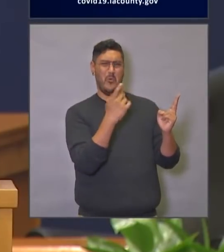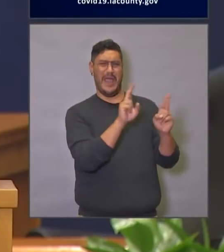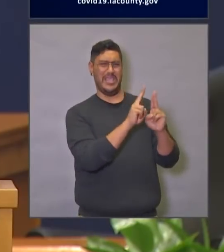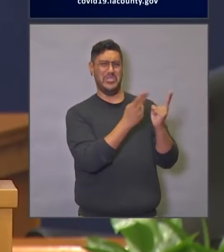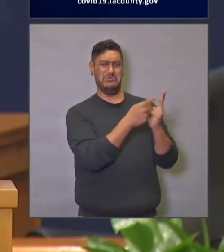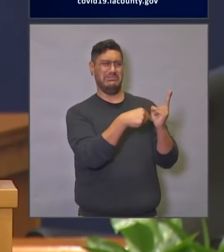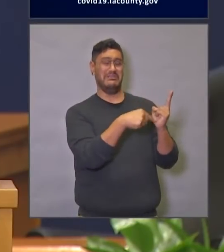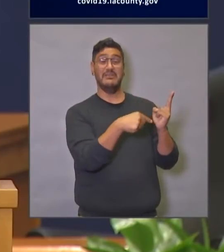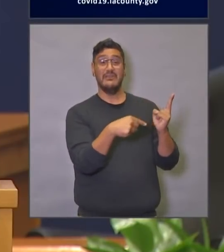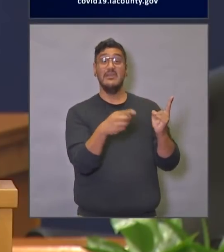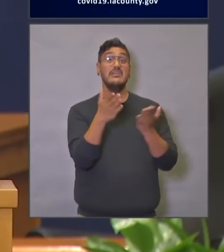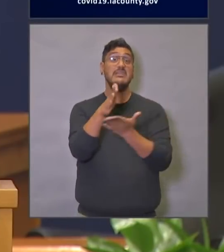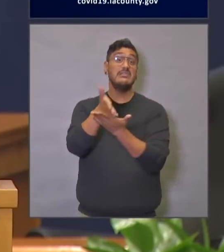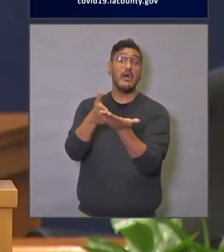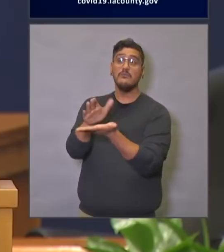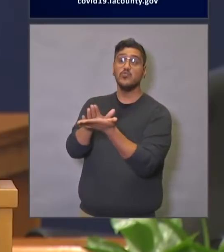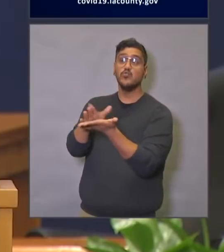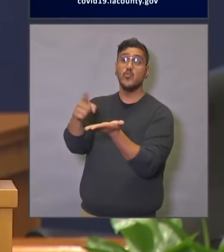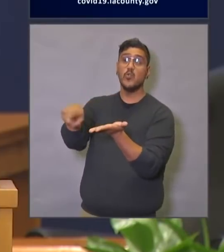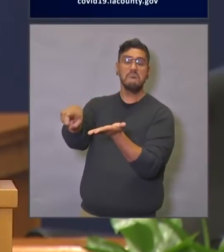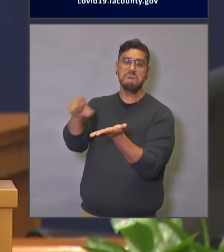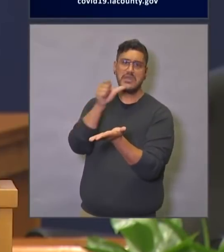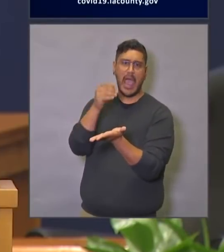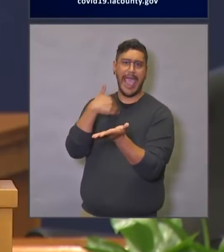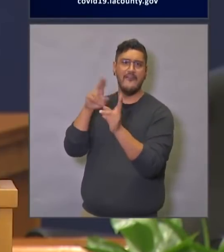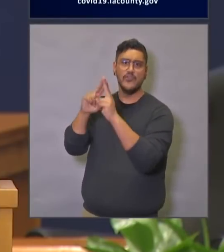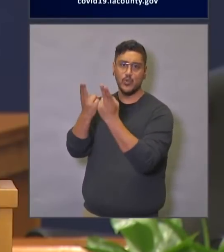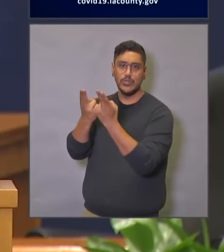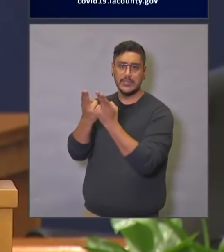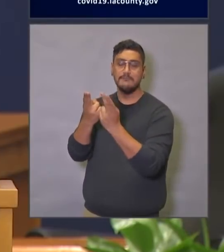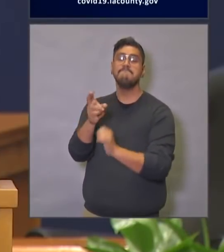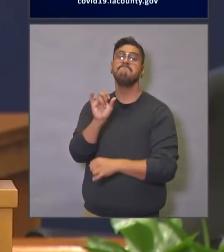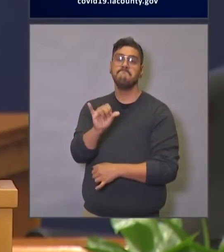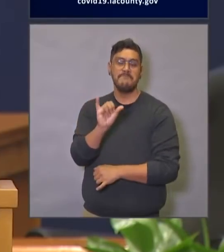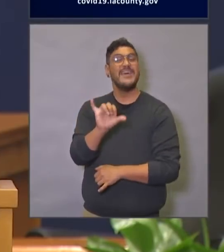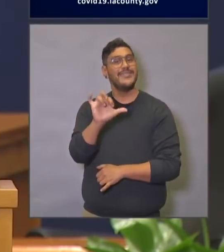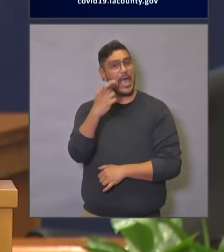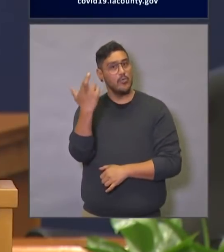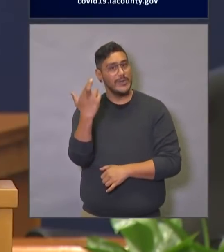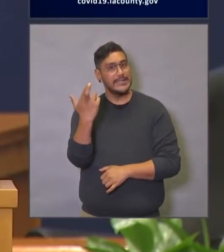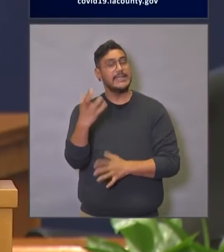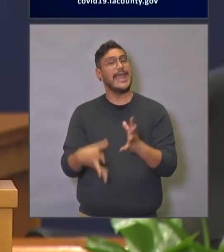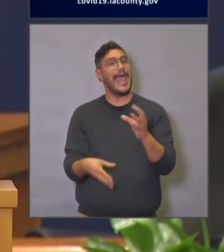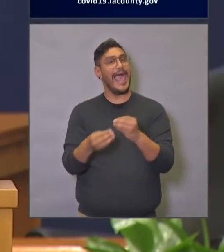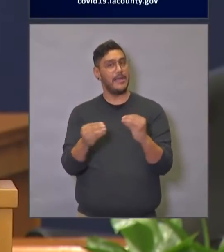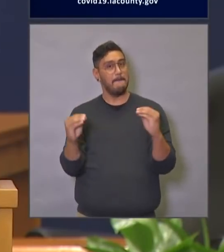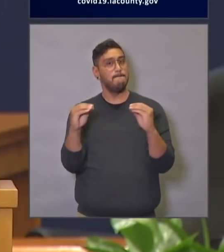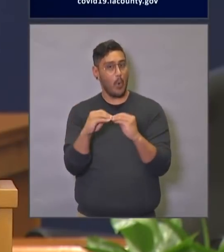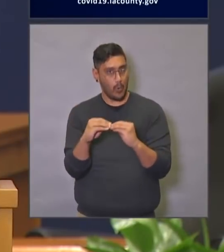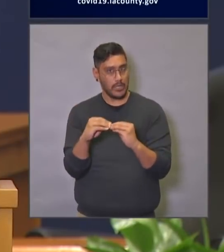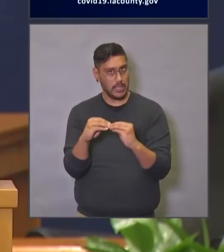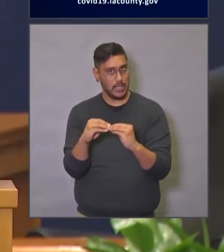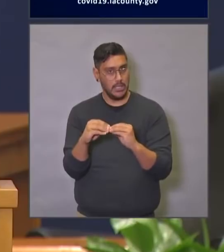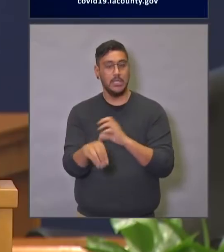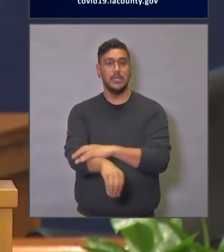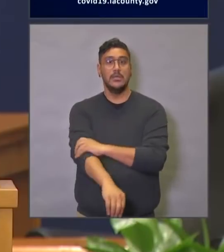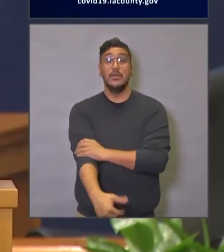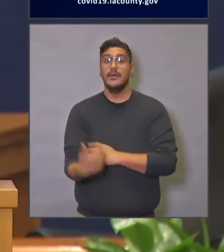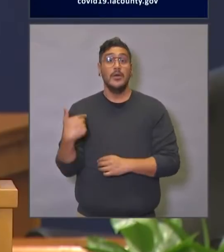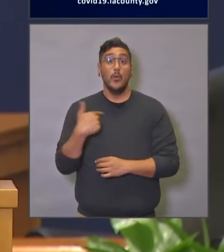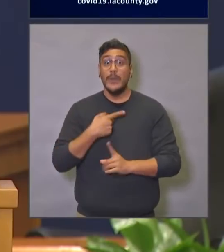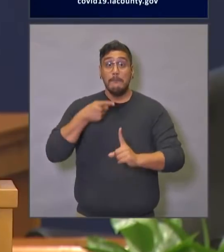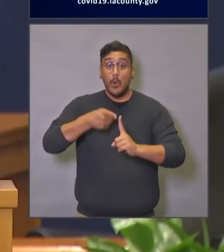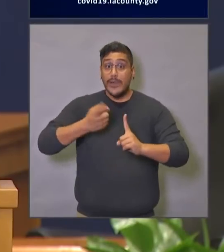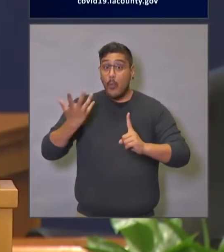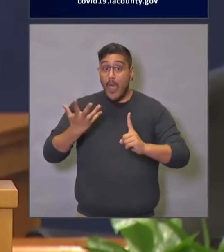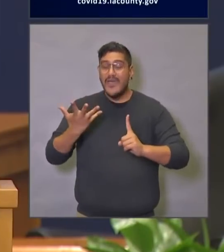empleados. Por eso hemos agregado estas otras opciones. Queremos asegurarnos de que el personal pueda participar